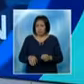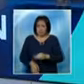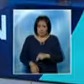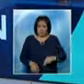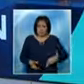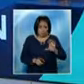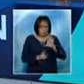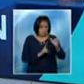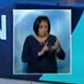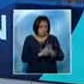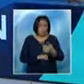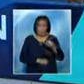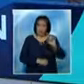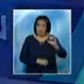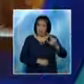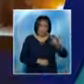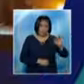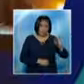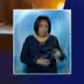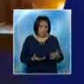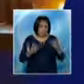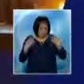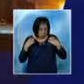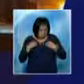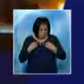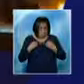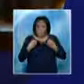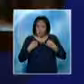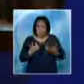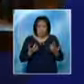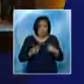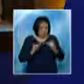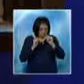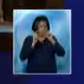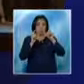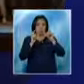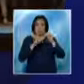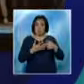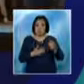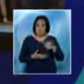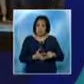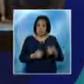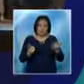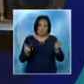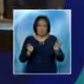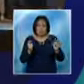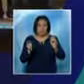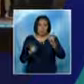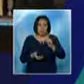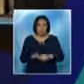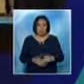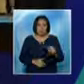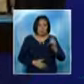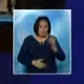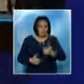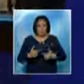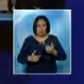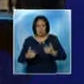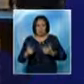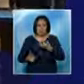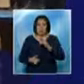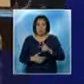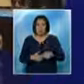Cultura, Salvador del Solar, con un look muy casual, sorprendió en el festival Pura Calle, donde se animó a bailar hip hop para asombro